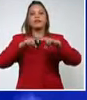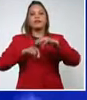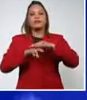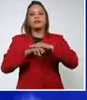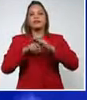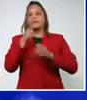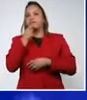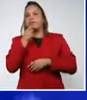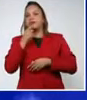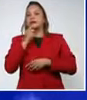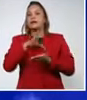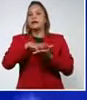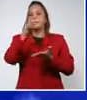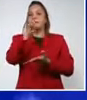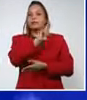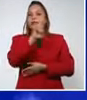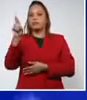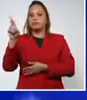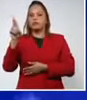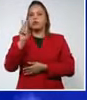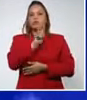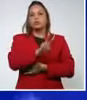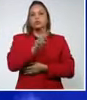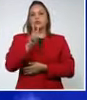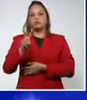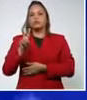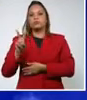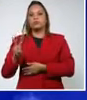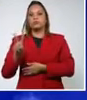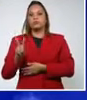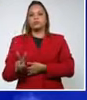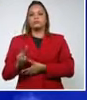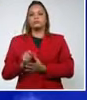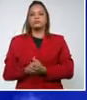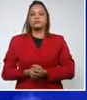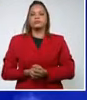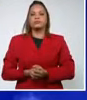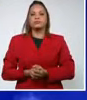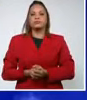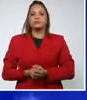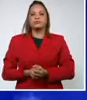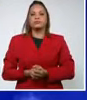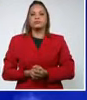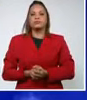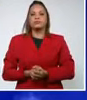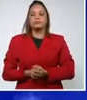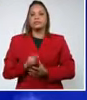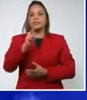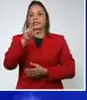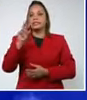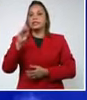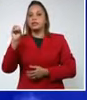de la Revolución, con 2 casos cada uno. El Cerro, Guanabacoa